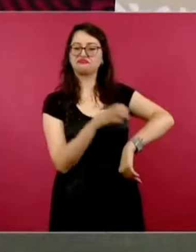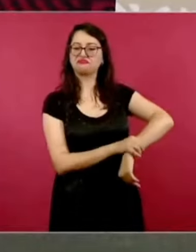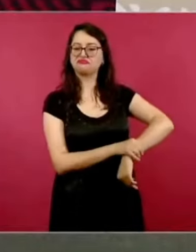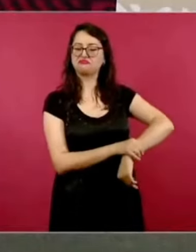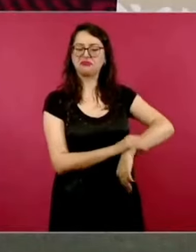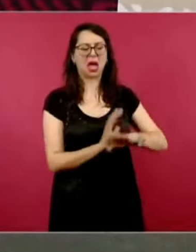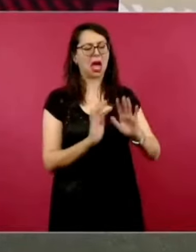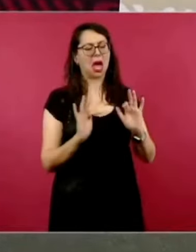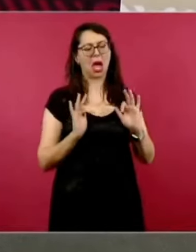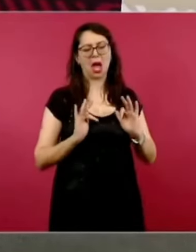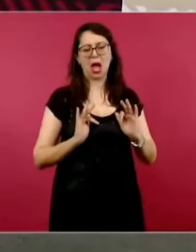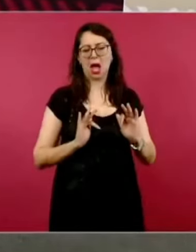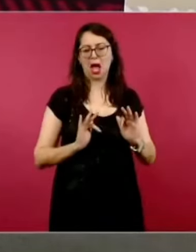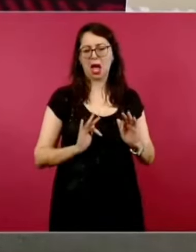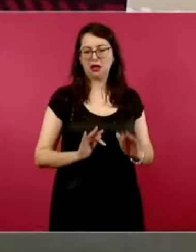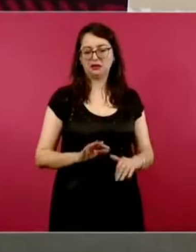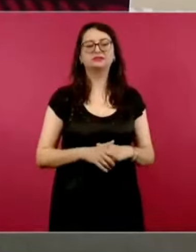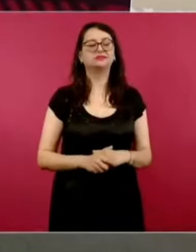Bueno,